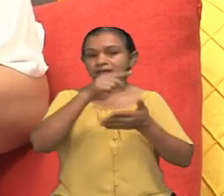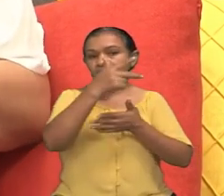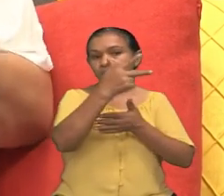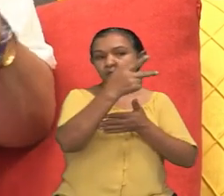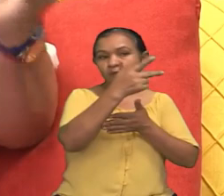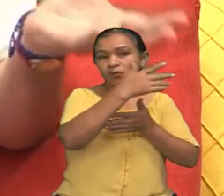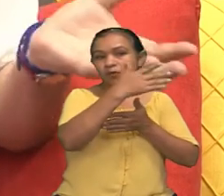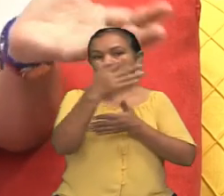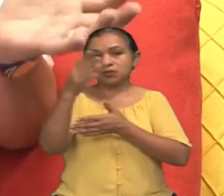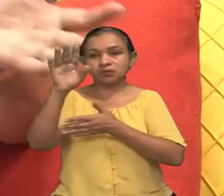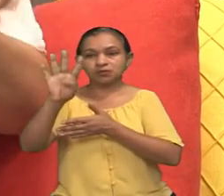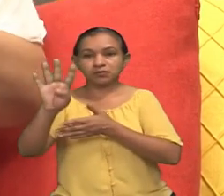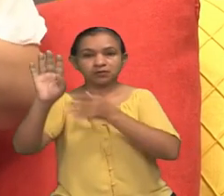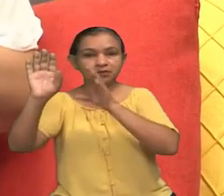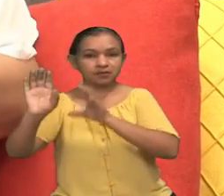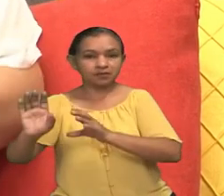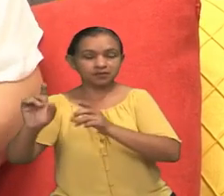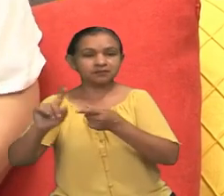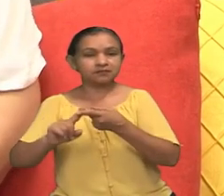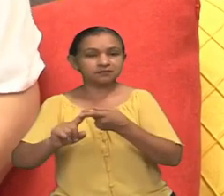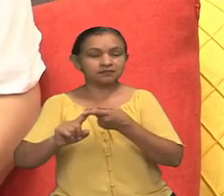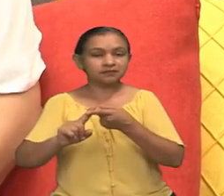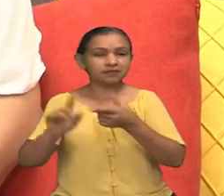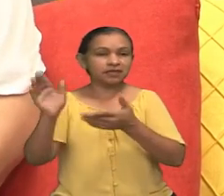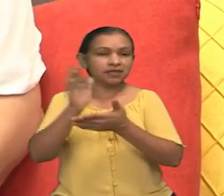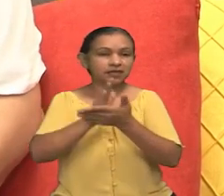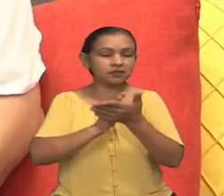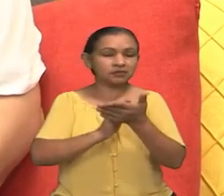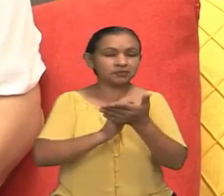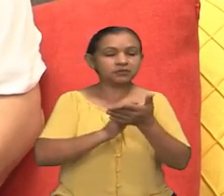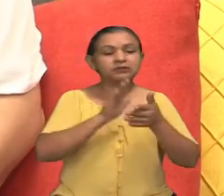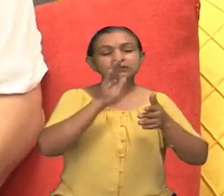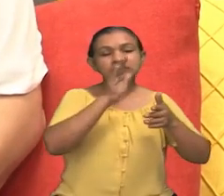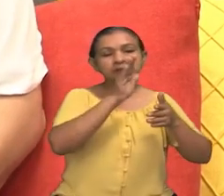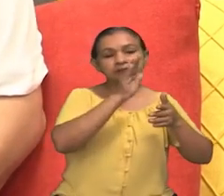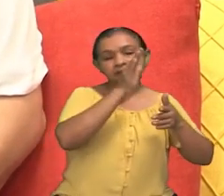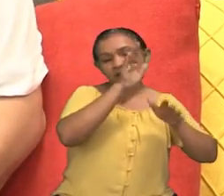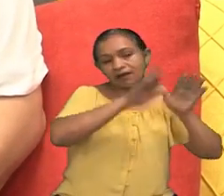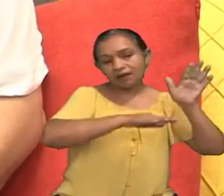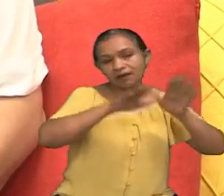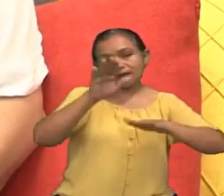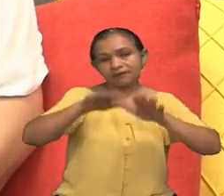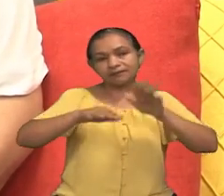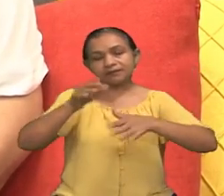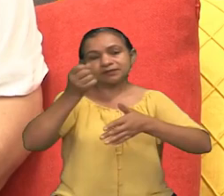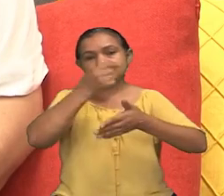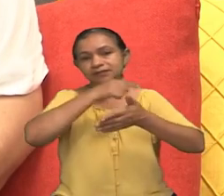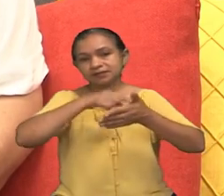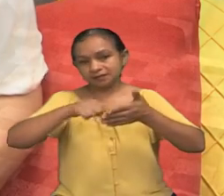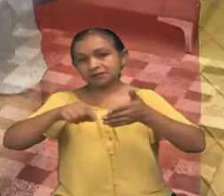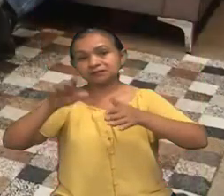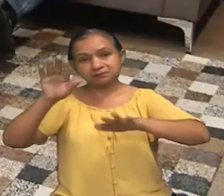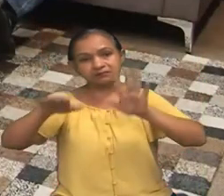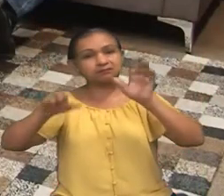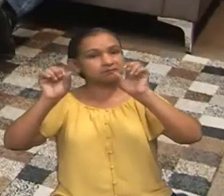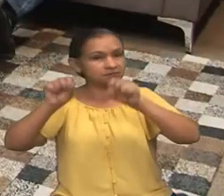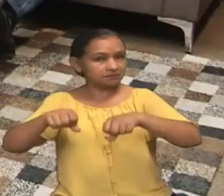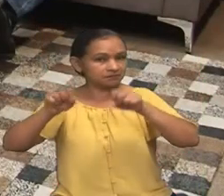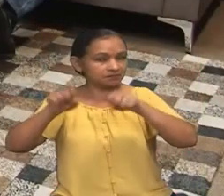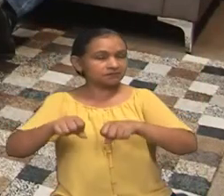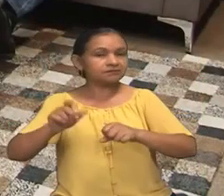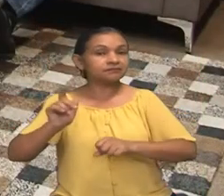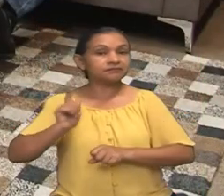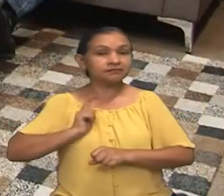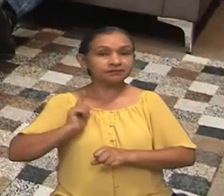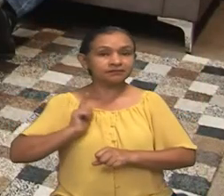4, otras funcionan algunos días de la semana, y también contamos... Intercalaban la semana. Sí, y también